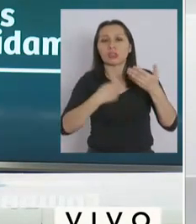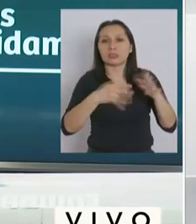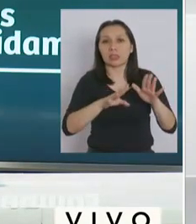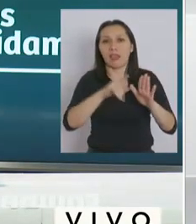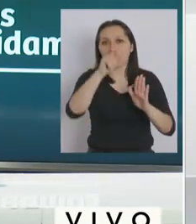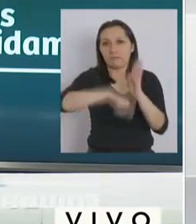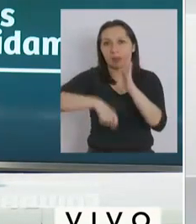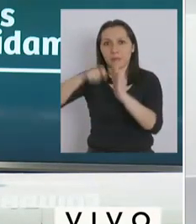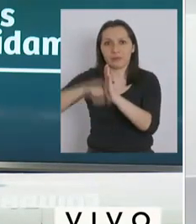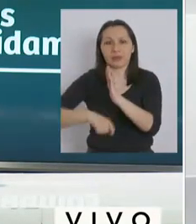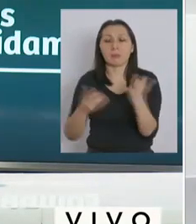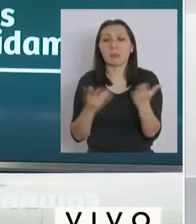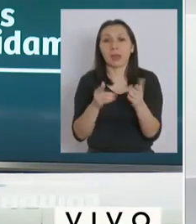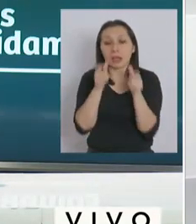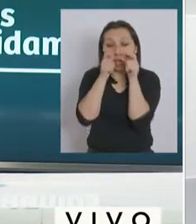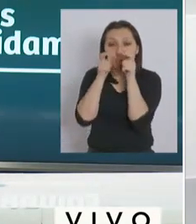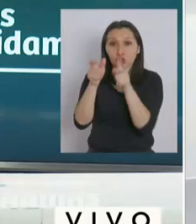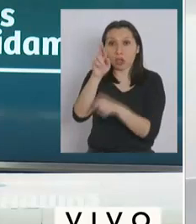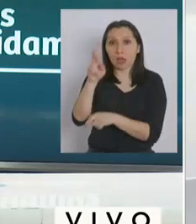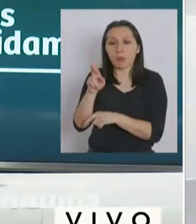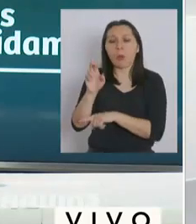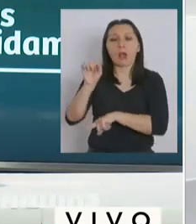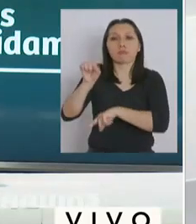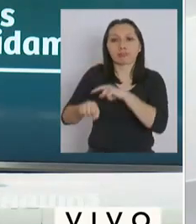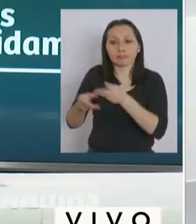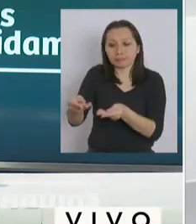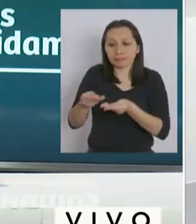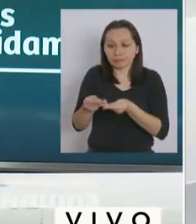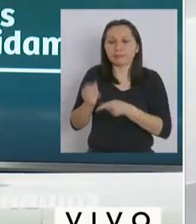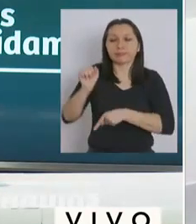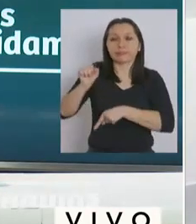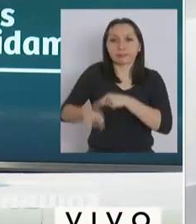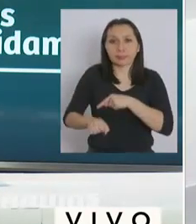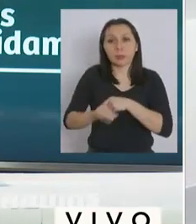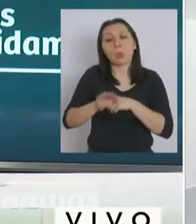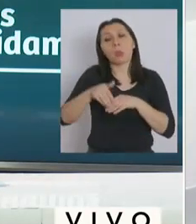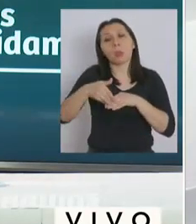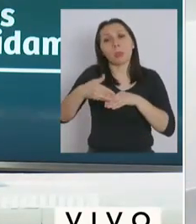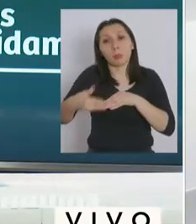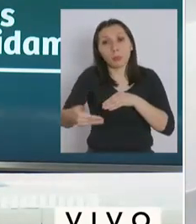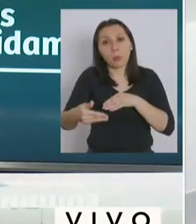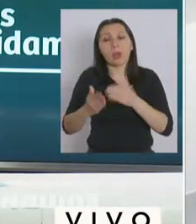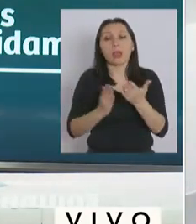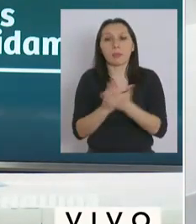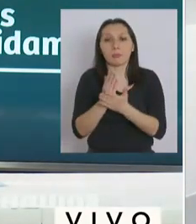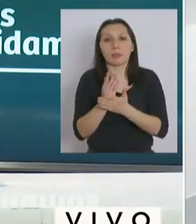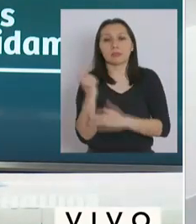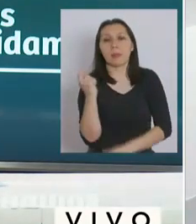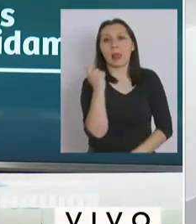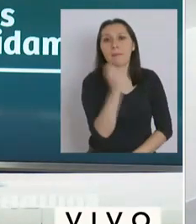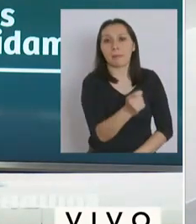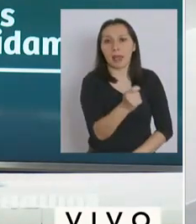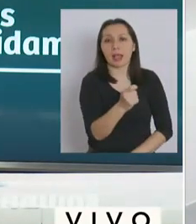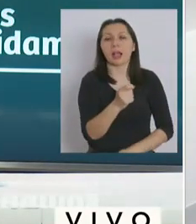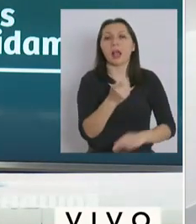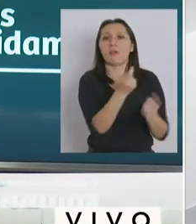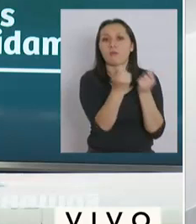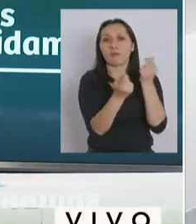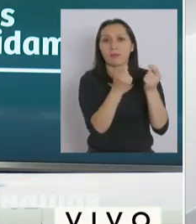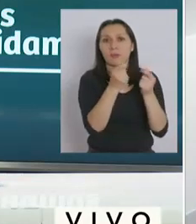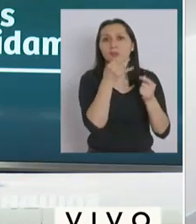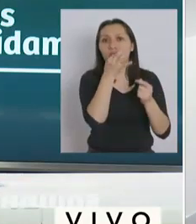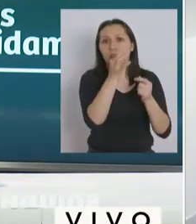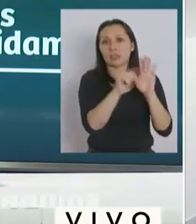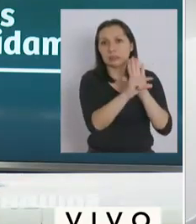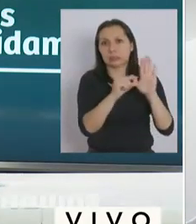firmado para que Contraloría tome razón y, por lo tanto, con posterioridad se proceda a la cancelación de los montos ahí